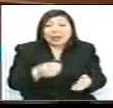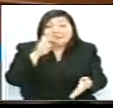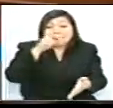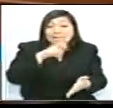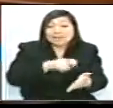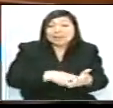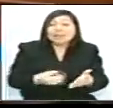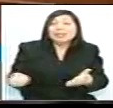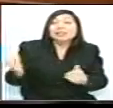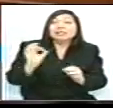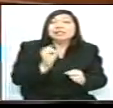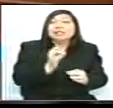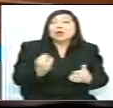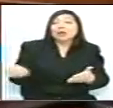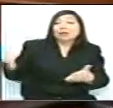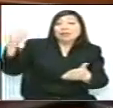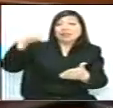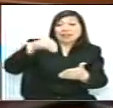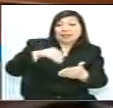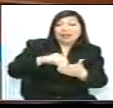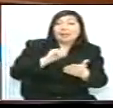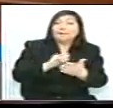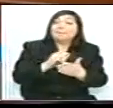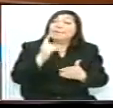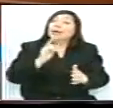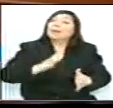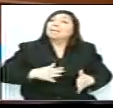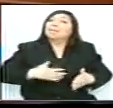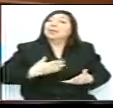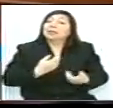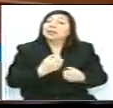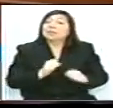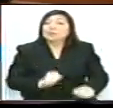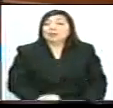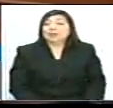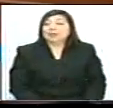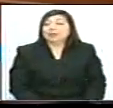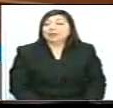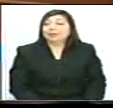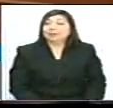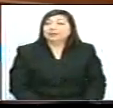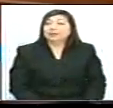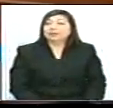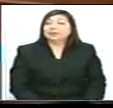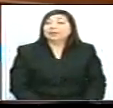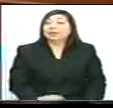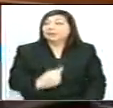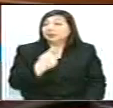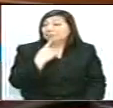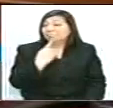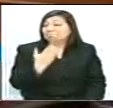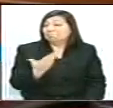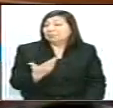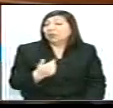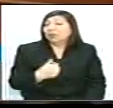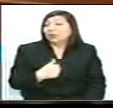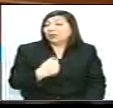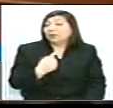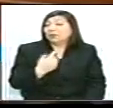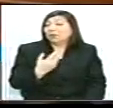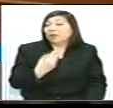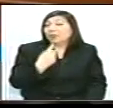sino que se incluya las inversiones que se han hecho para poder explotar ese yacimiento. Eso es, Presidenta, lo que se